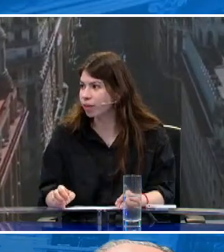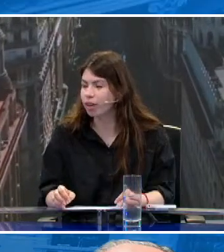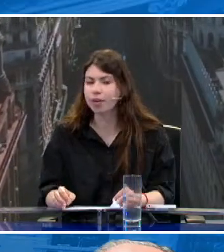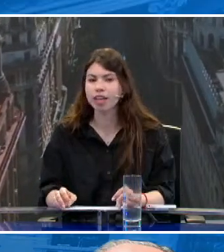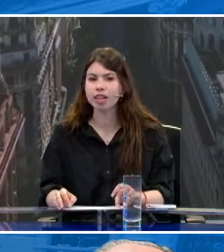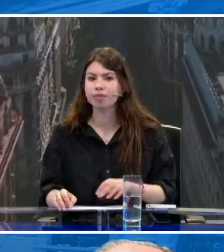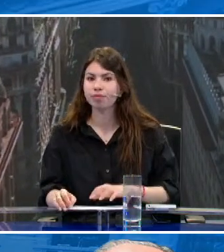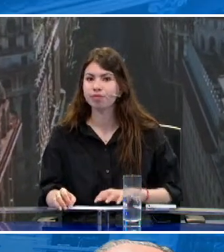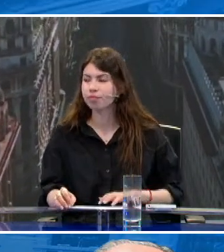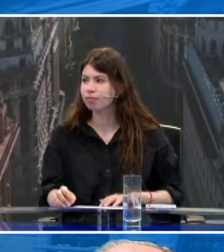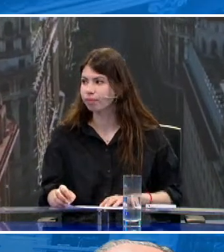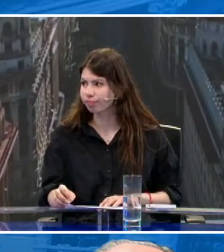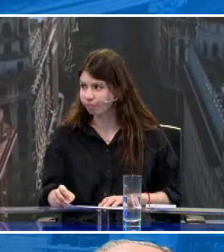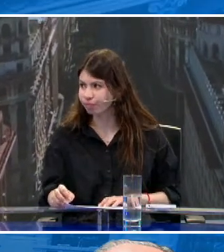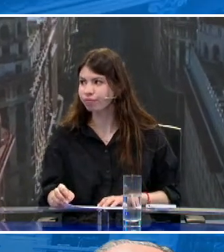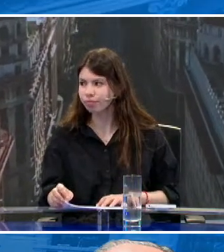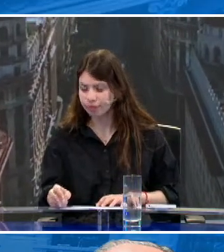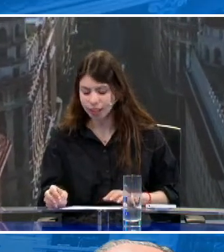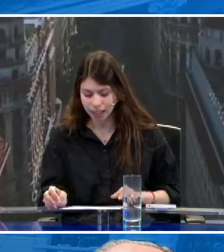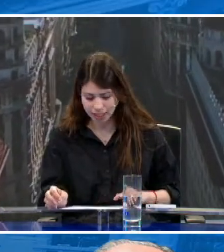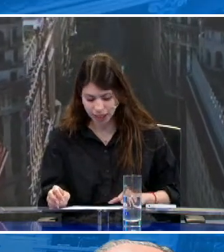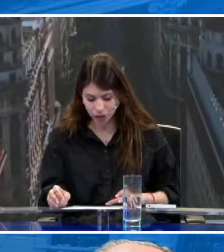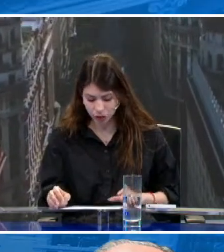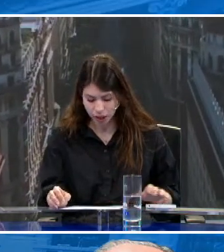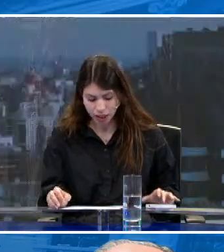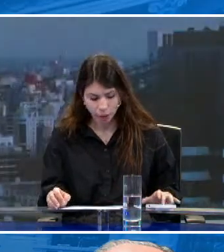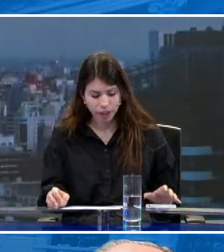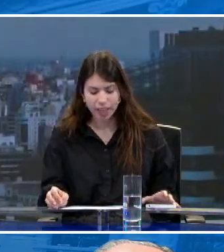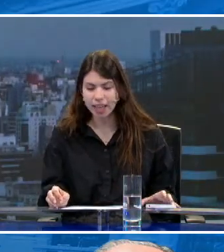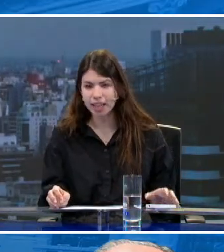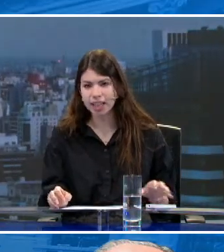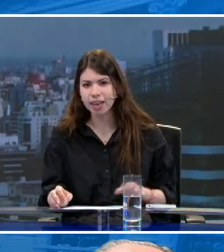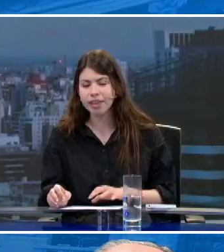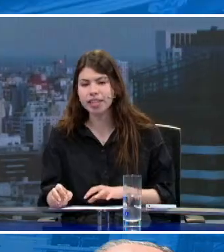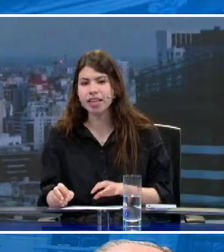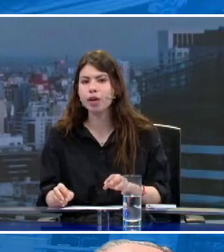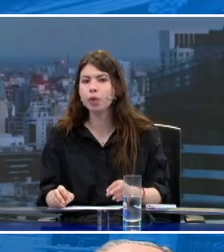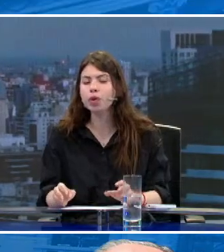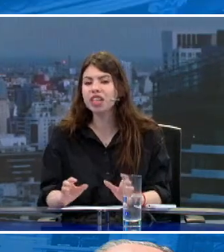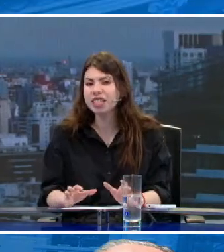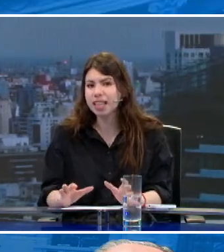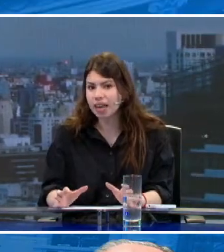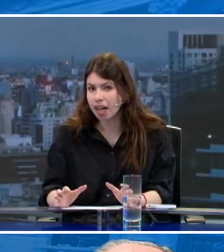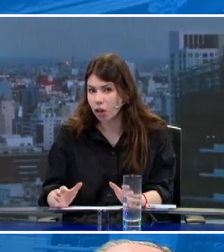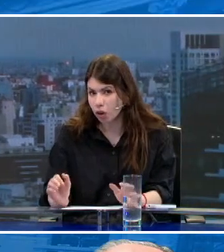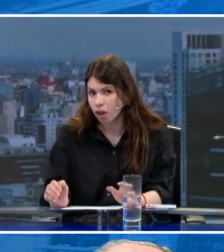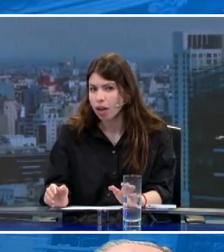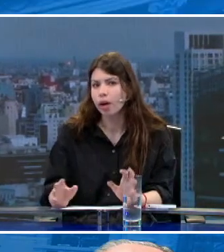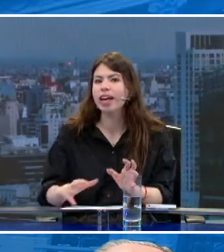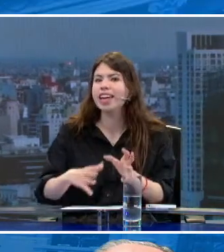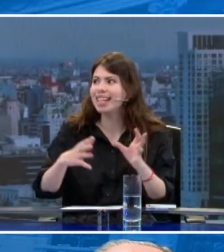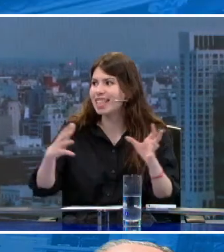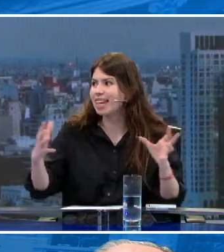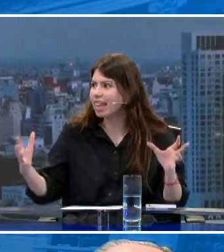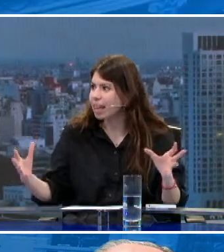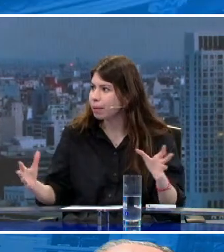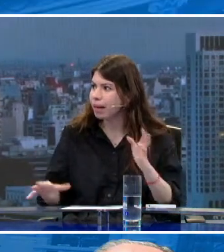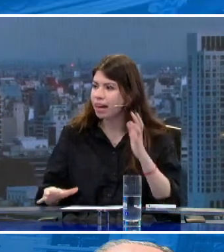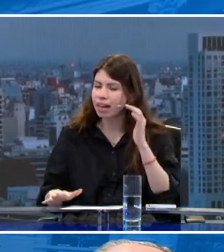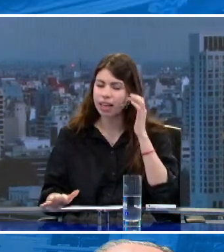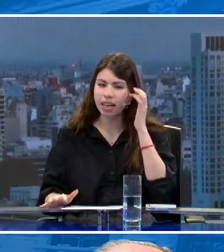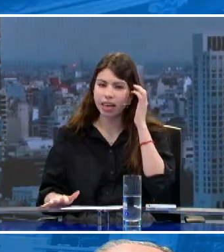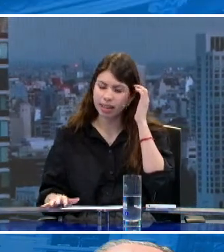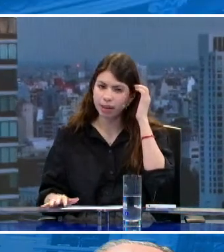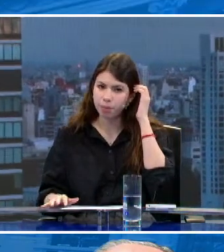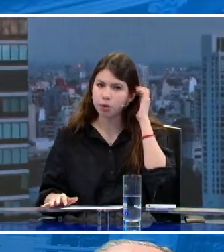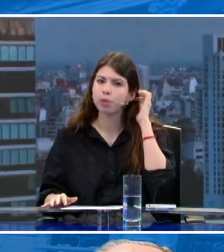jefe de gabinete. Le dieron la domiciliaria en Salta 1111. Exacto. Claro. Fue el día 26 de junio en el Senado. En ese